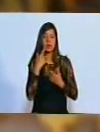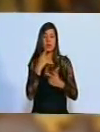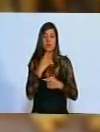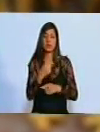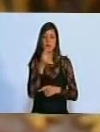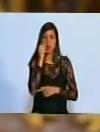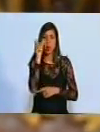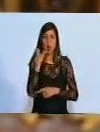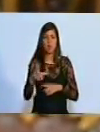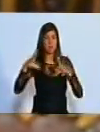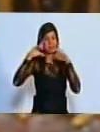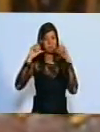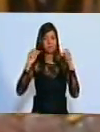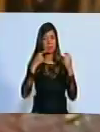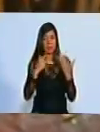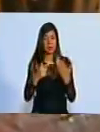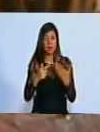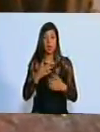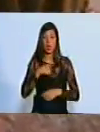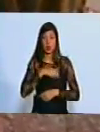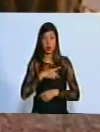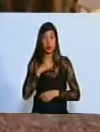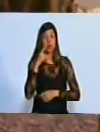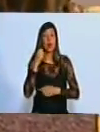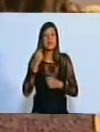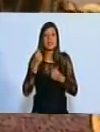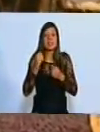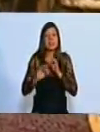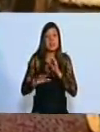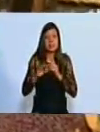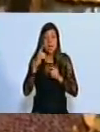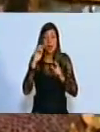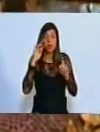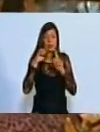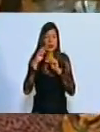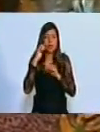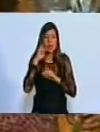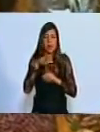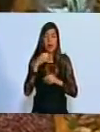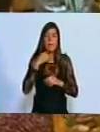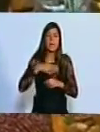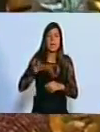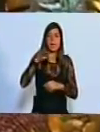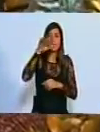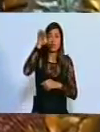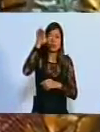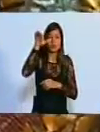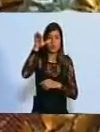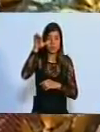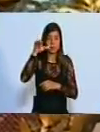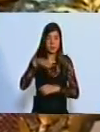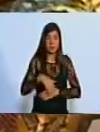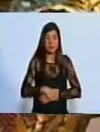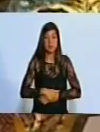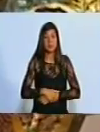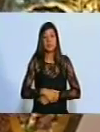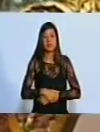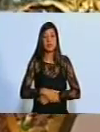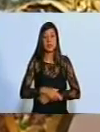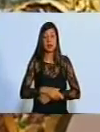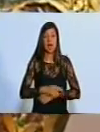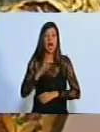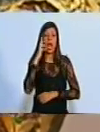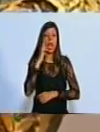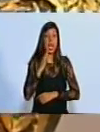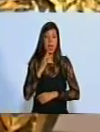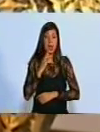Sousa Santos. Si no, corremos el riesgo de perder el horizonte de nuestras luchas. Al respecto,